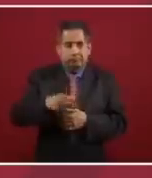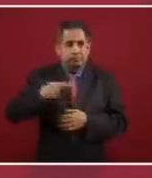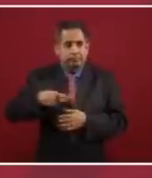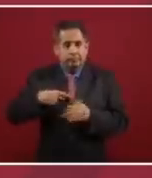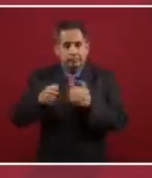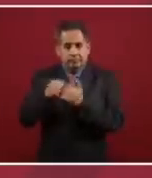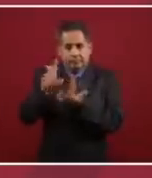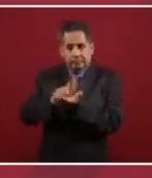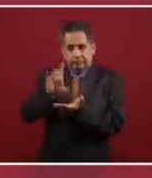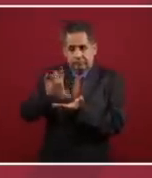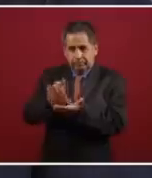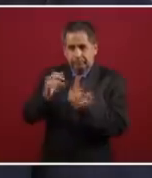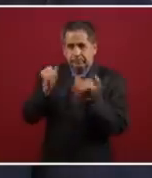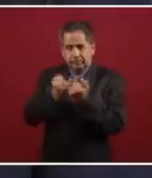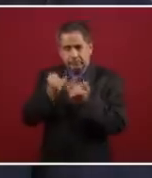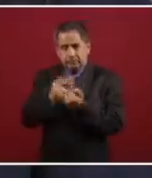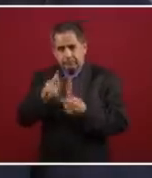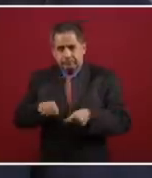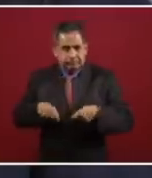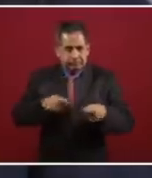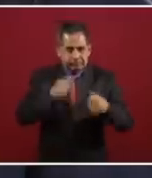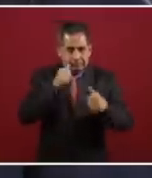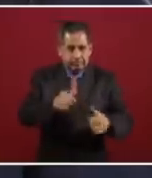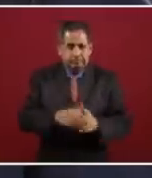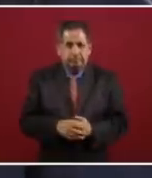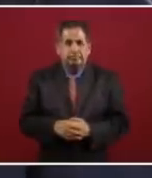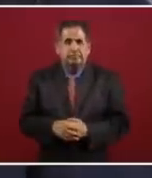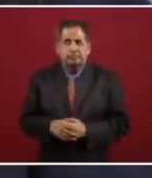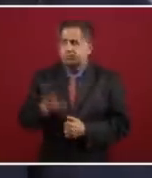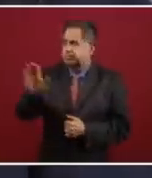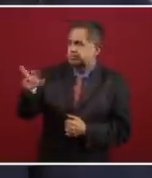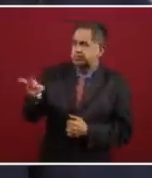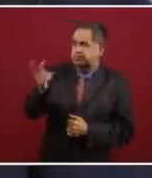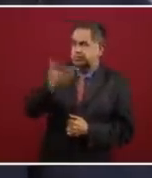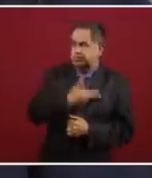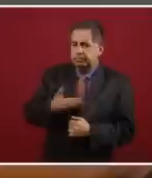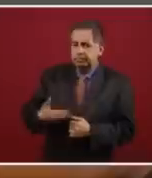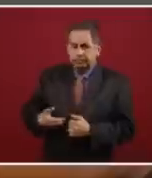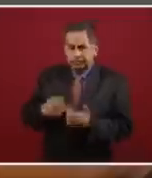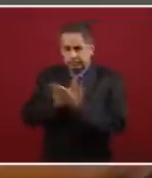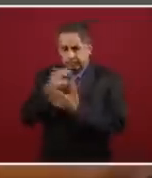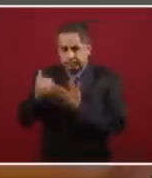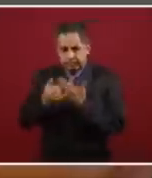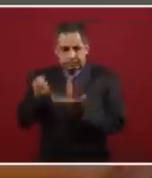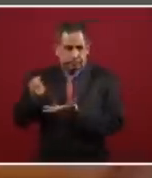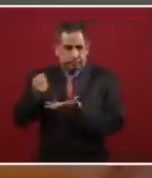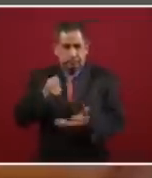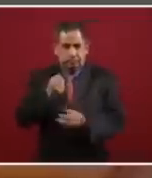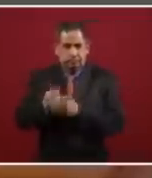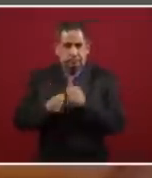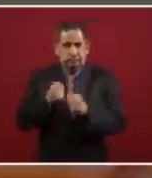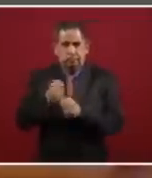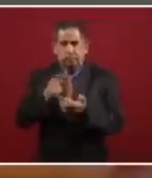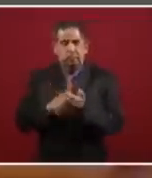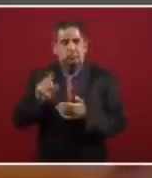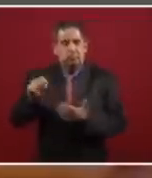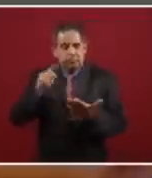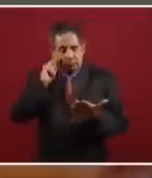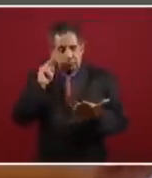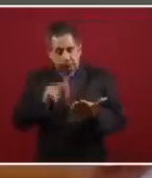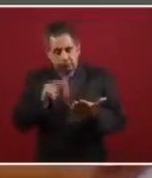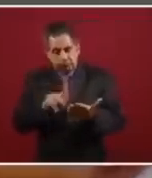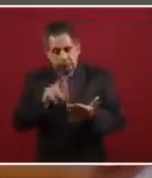con discapacidad. Presidente, revisando un poco el proyecto de presupuesto para 2020, nos encontramos que